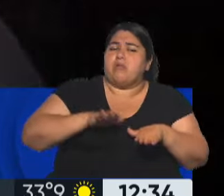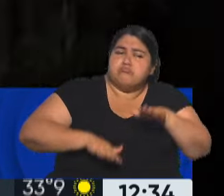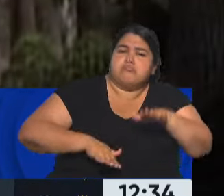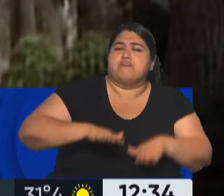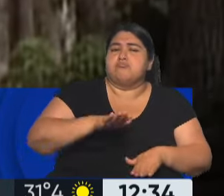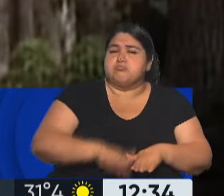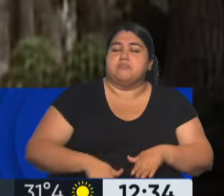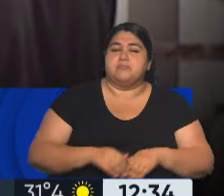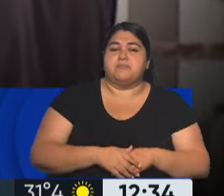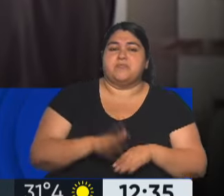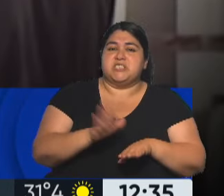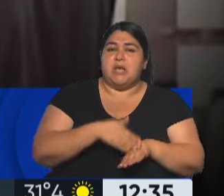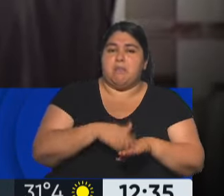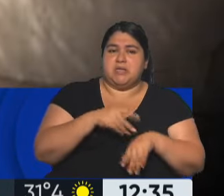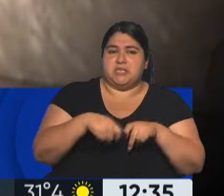que yo vi.